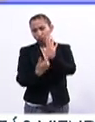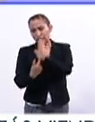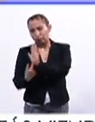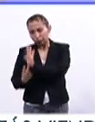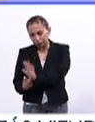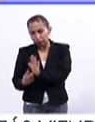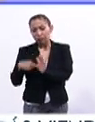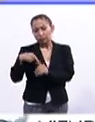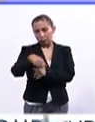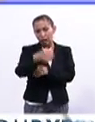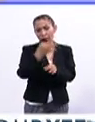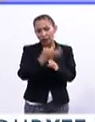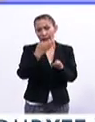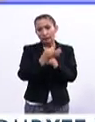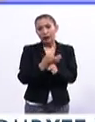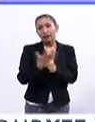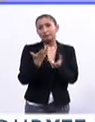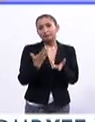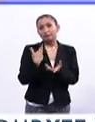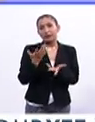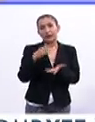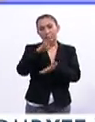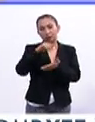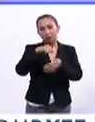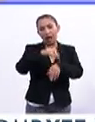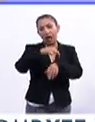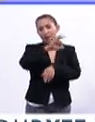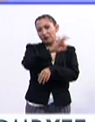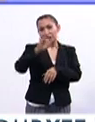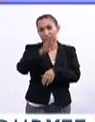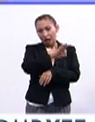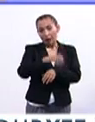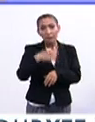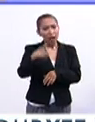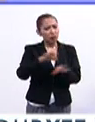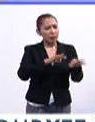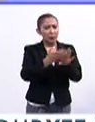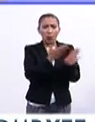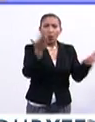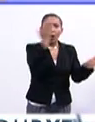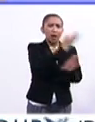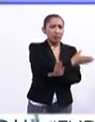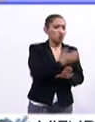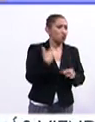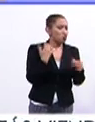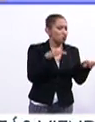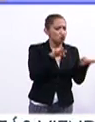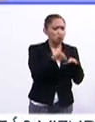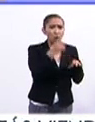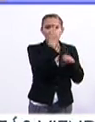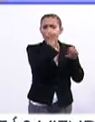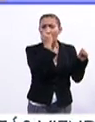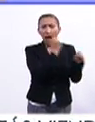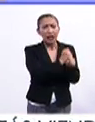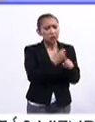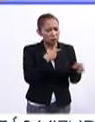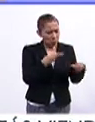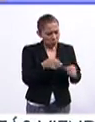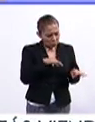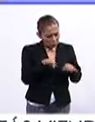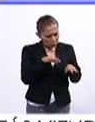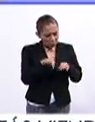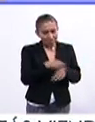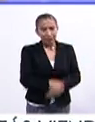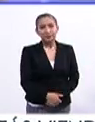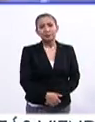las que daremos ahorita y las que tenemos agendada pero pues todo el trabajar para algún año confort mental no son esas